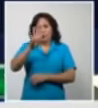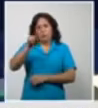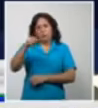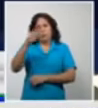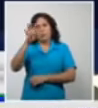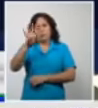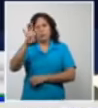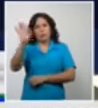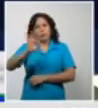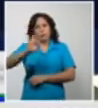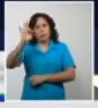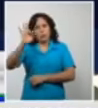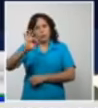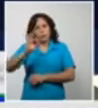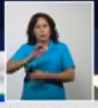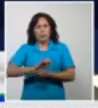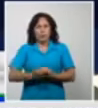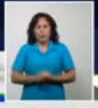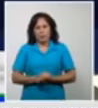4,4%.